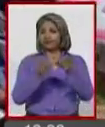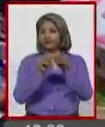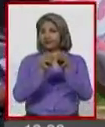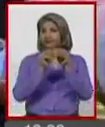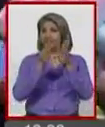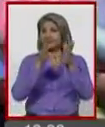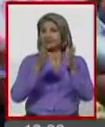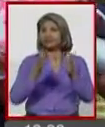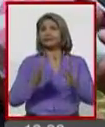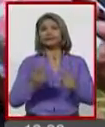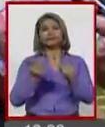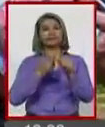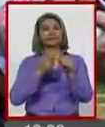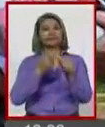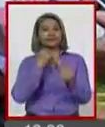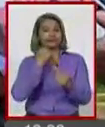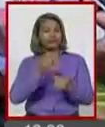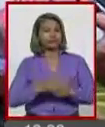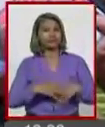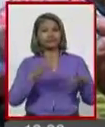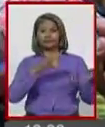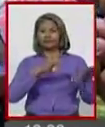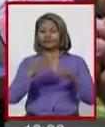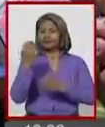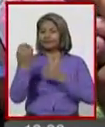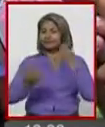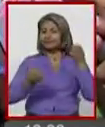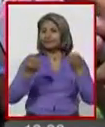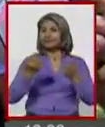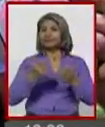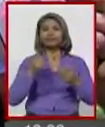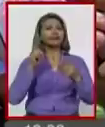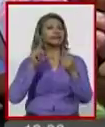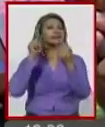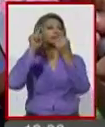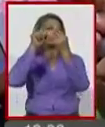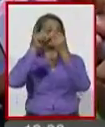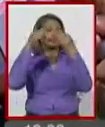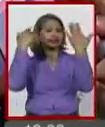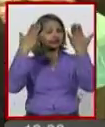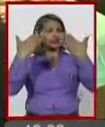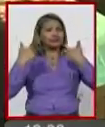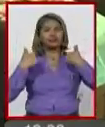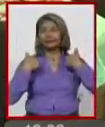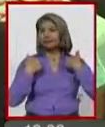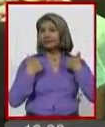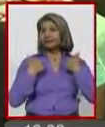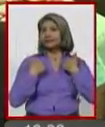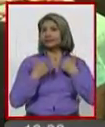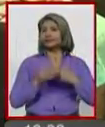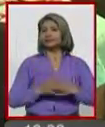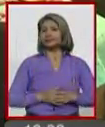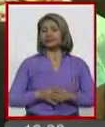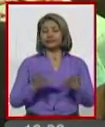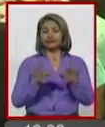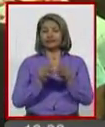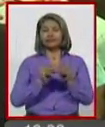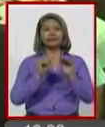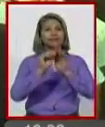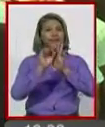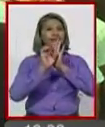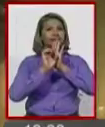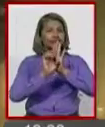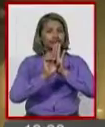Asamblea primero, reitero, haremos una evaluación sobre los objetivos que hemos conseguido, como en el caso de la Asamblea,